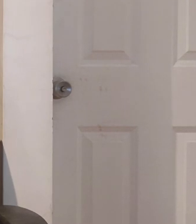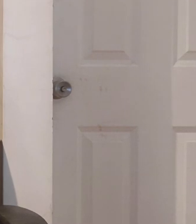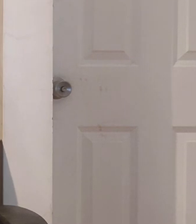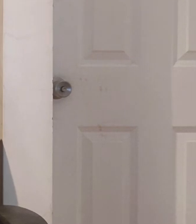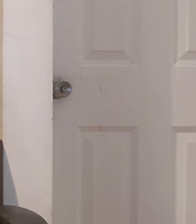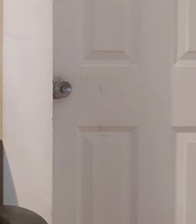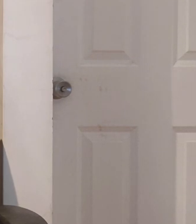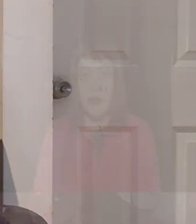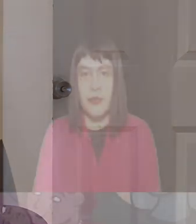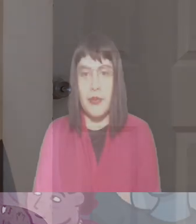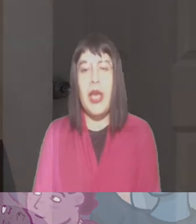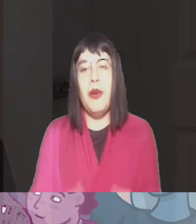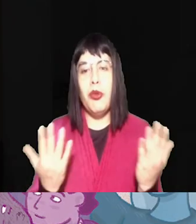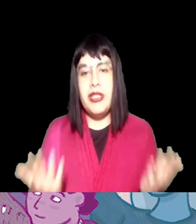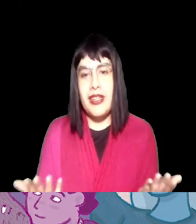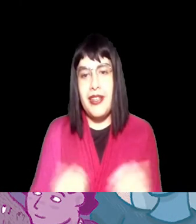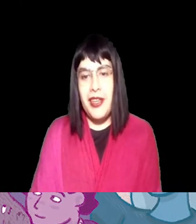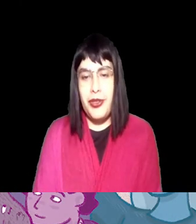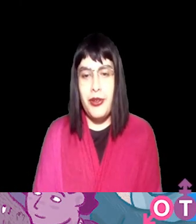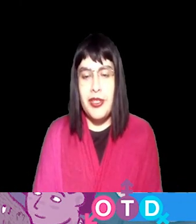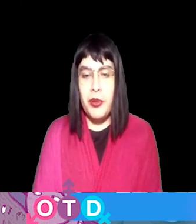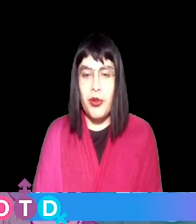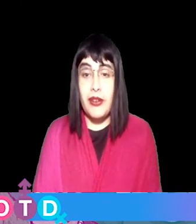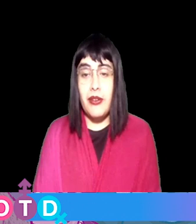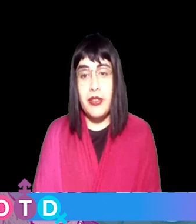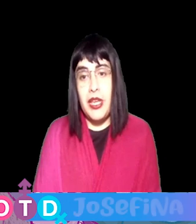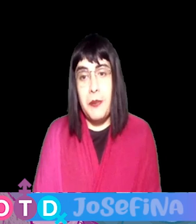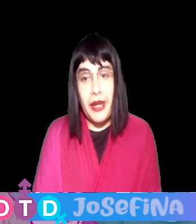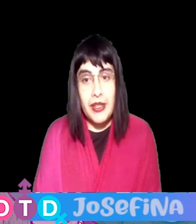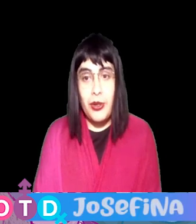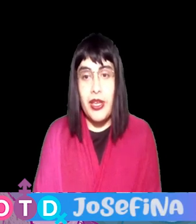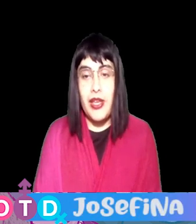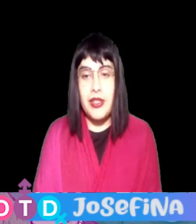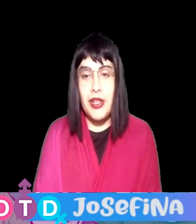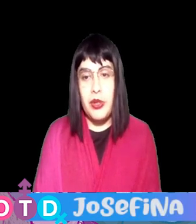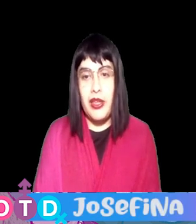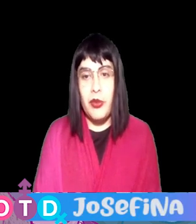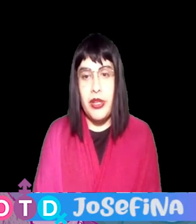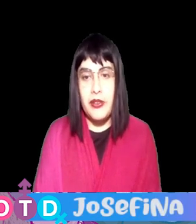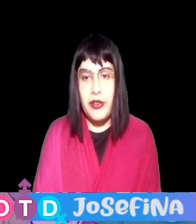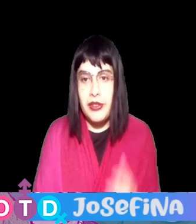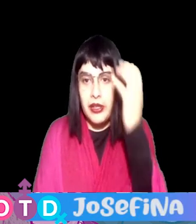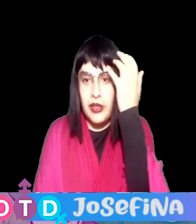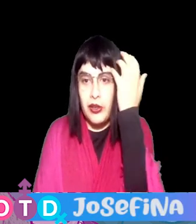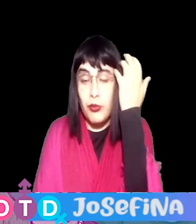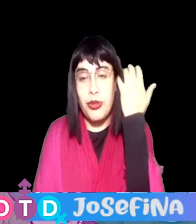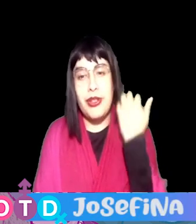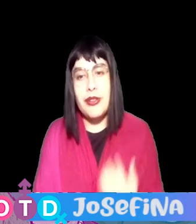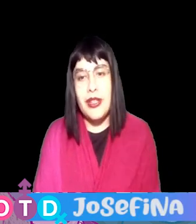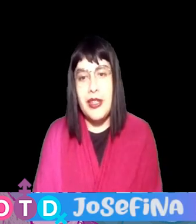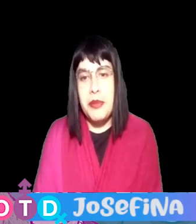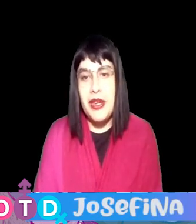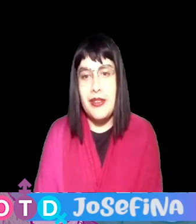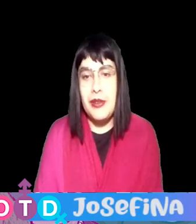Muchas gracias. Muchas gracias, Diose, por contarnos parte de lo que hace la unidad de comunicaciones, un